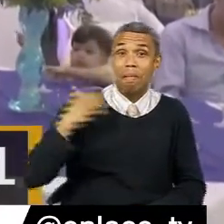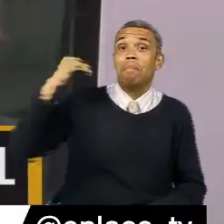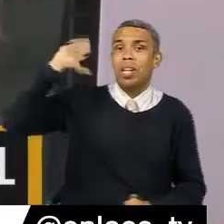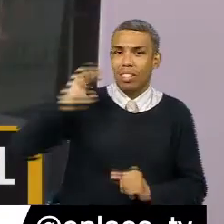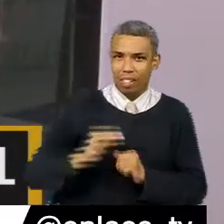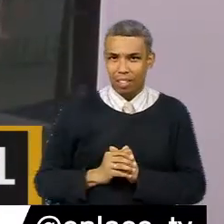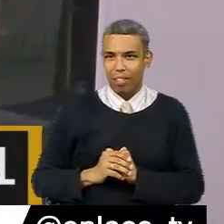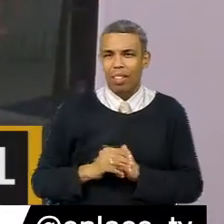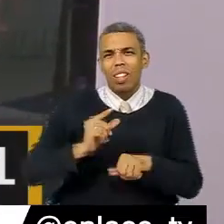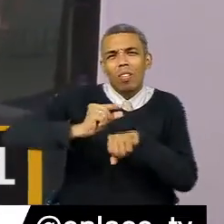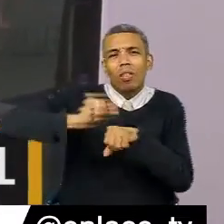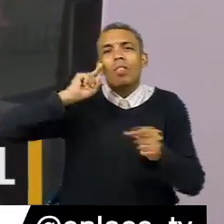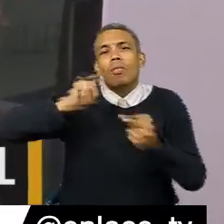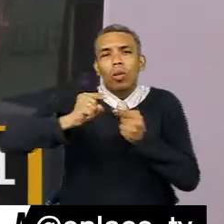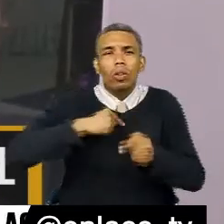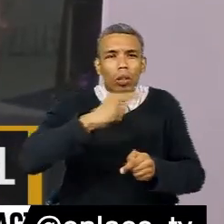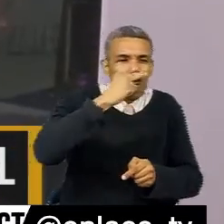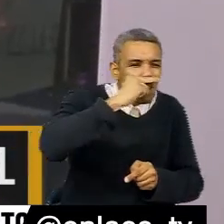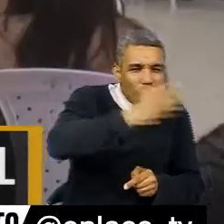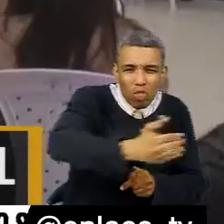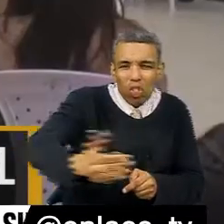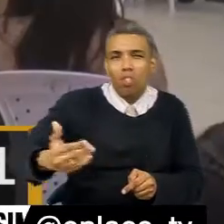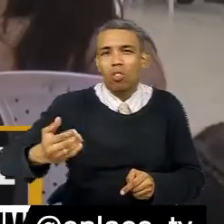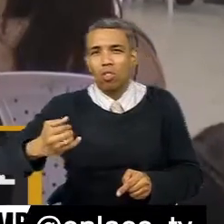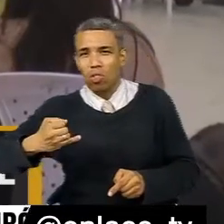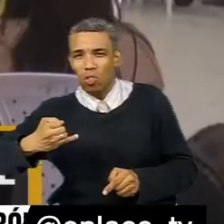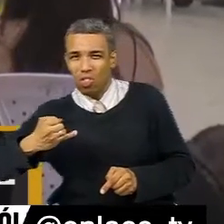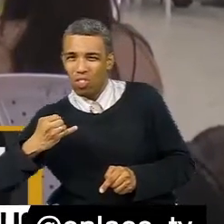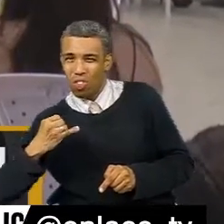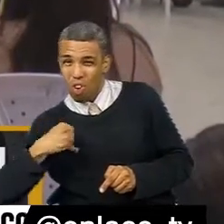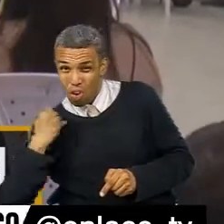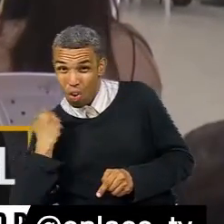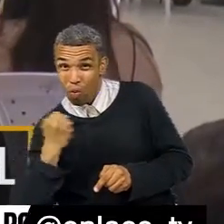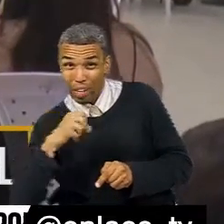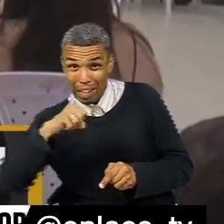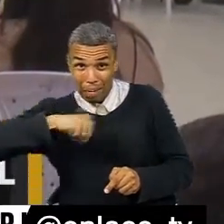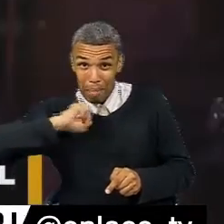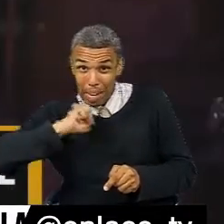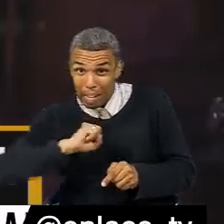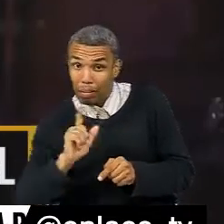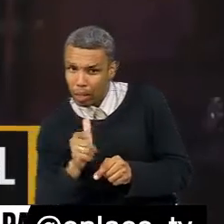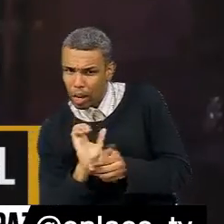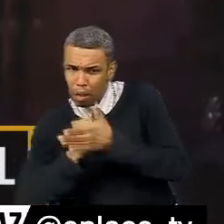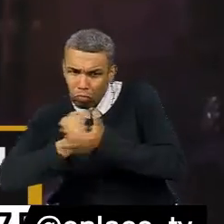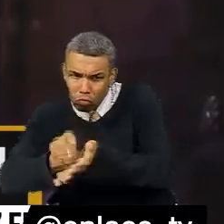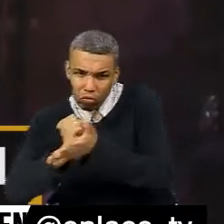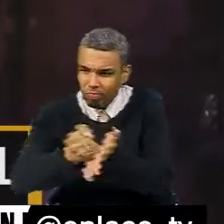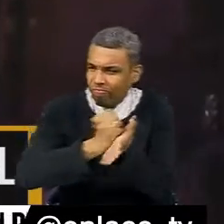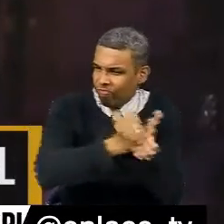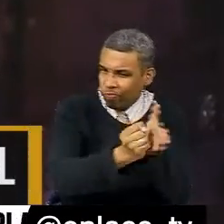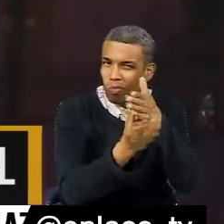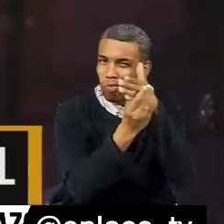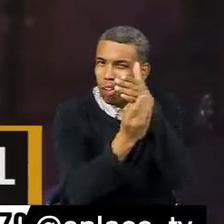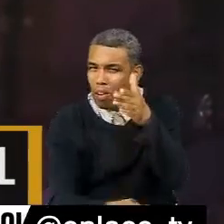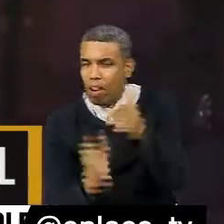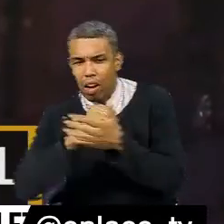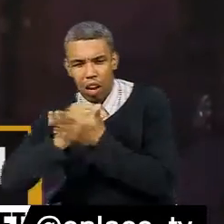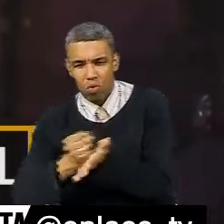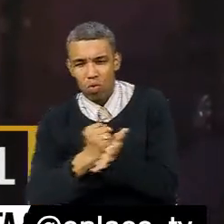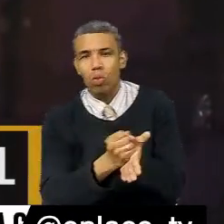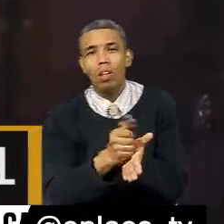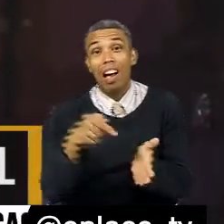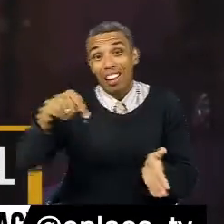necesidades básicas de los más pequeños del municipio, y cuenta con 8 sedes en Barranca Bermeja. Los procesos de cualificación que hemos